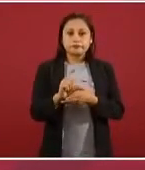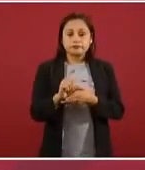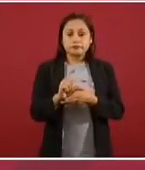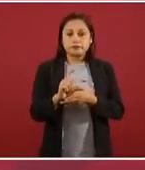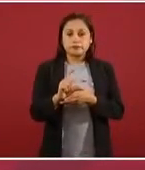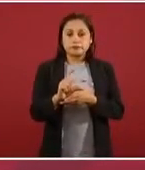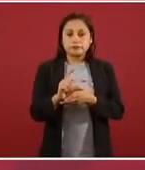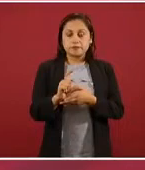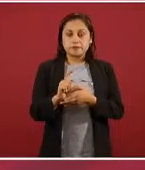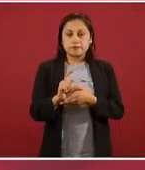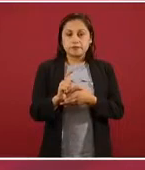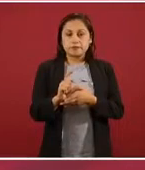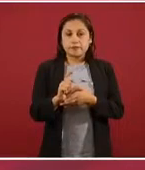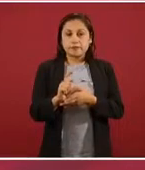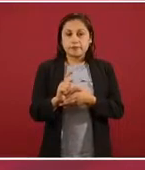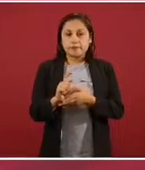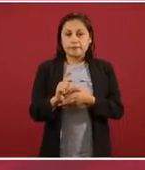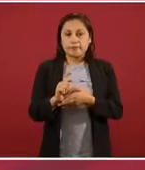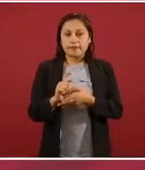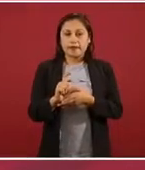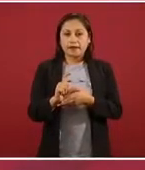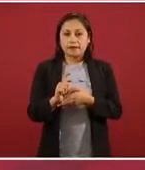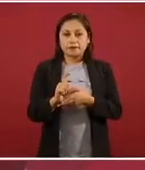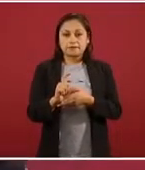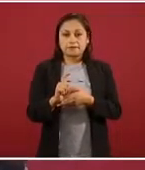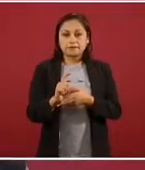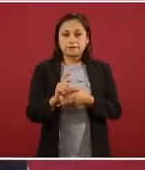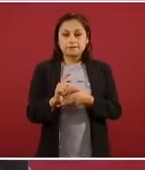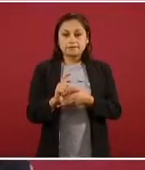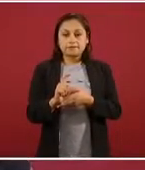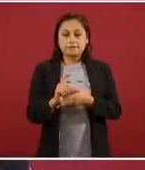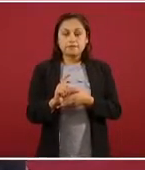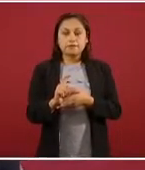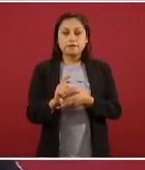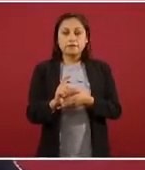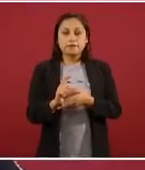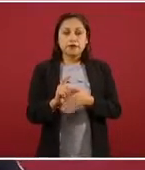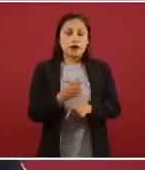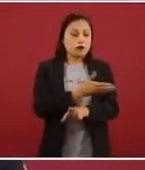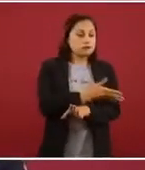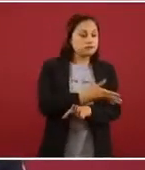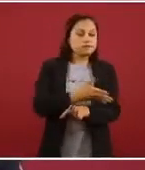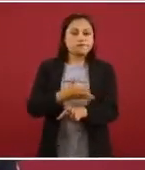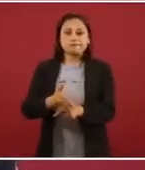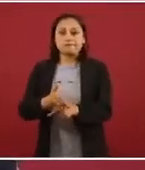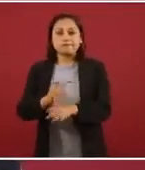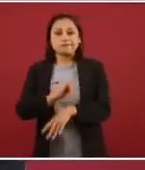más que en todo el periodo neoliberal,